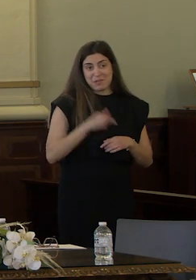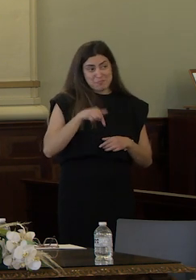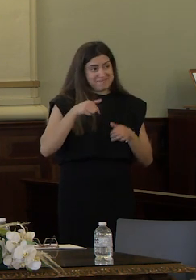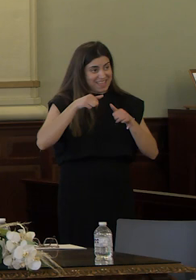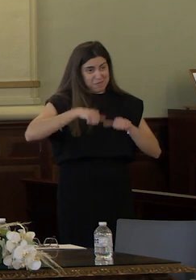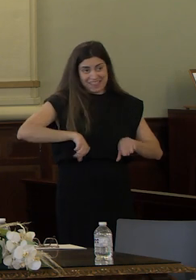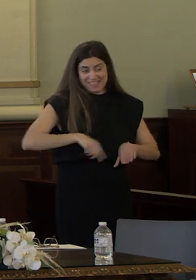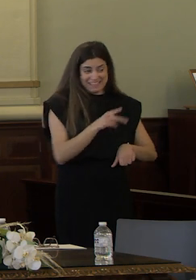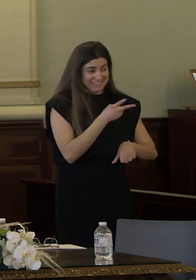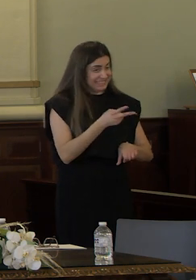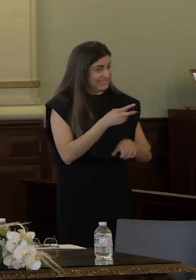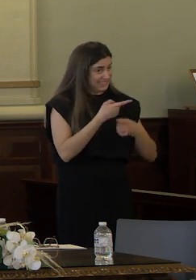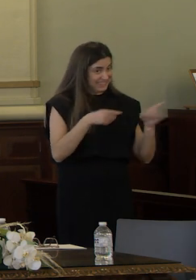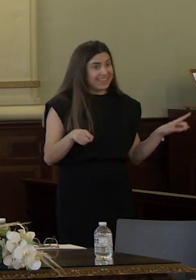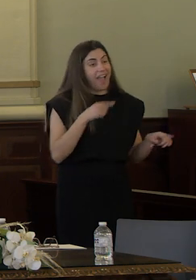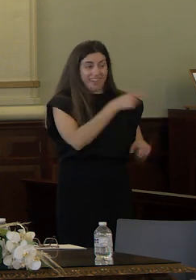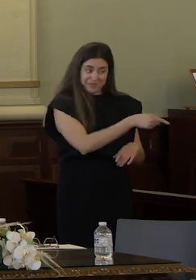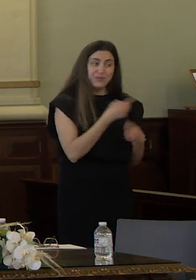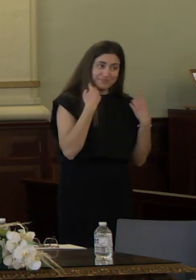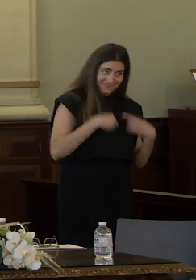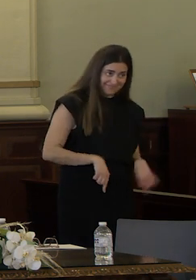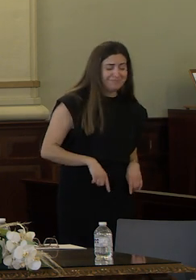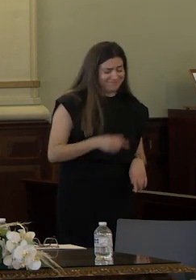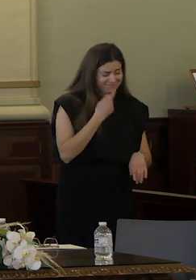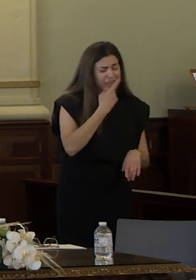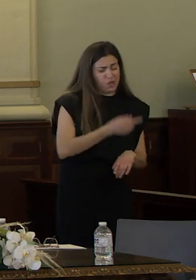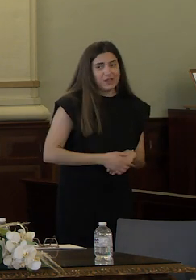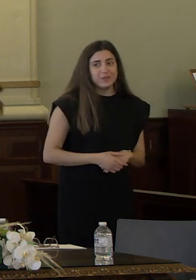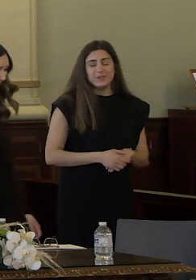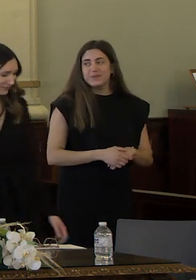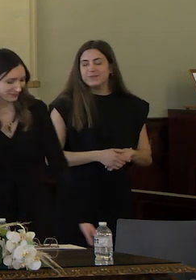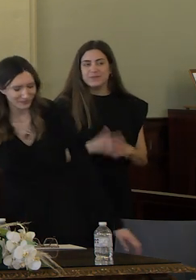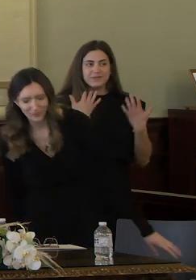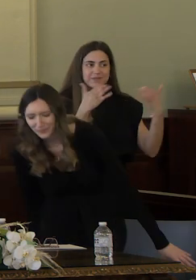Albacete. En eso ha salido perdiendo, ya se lo digo yo.